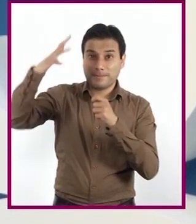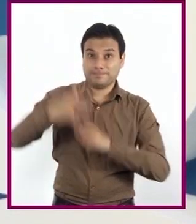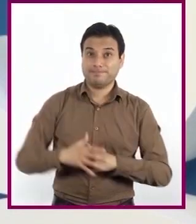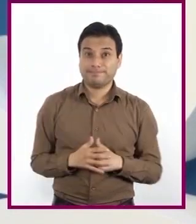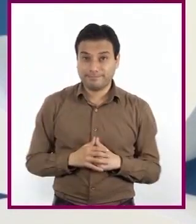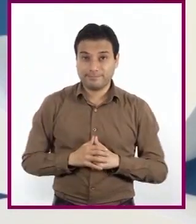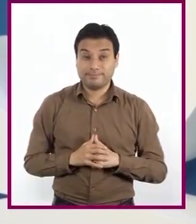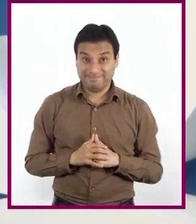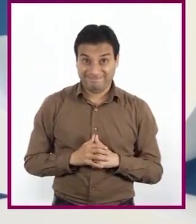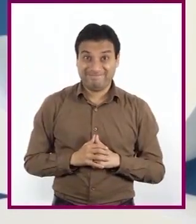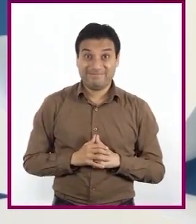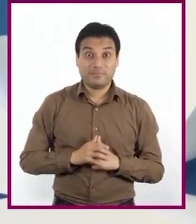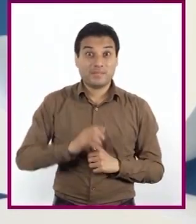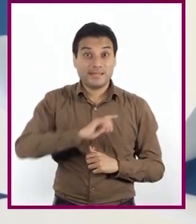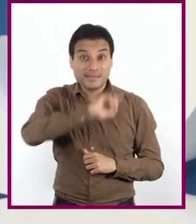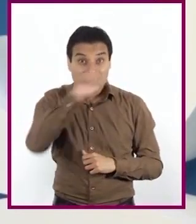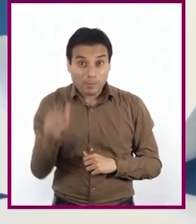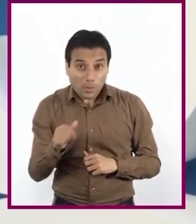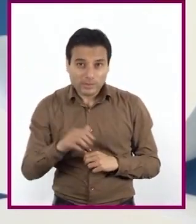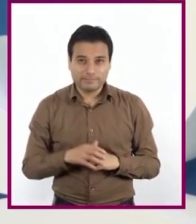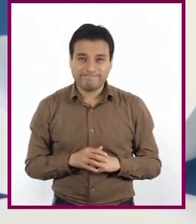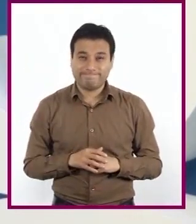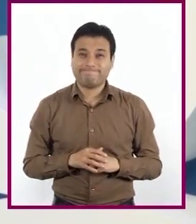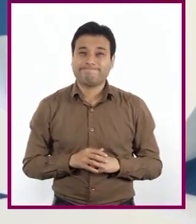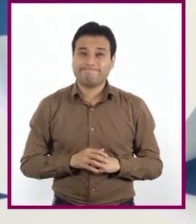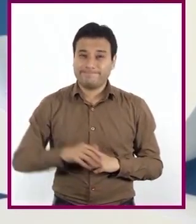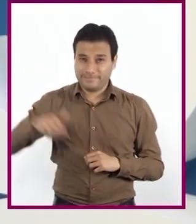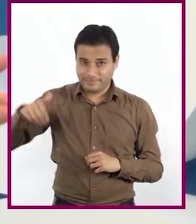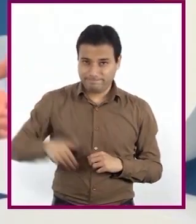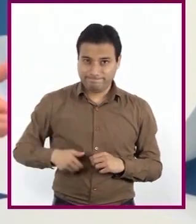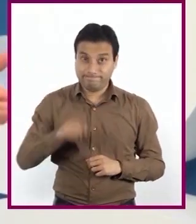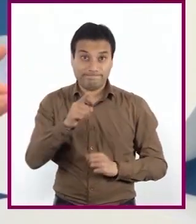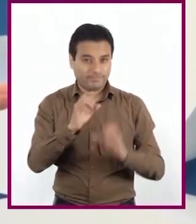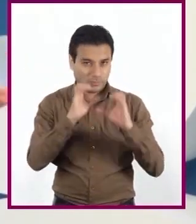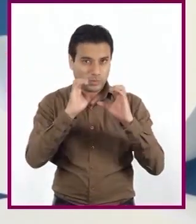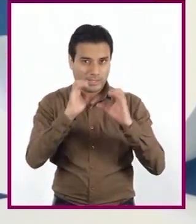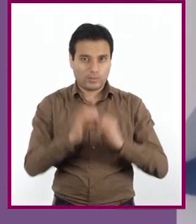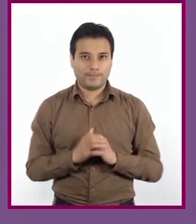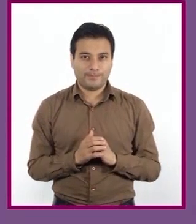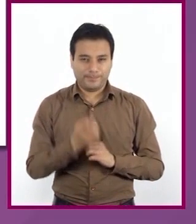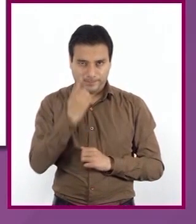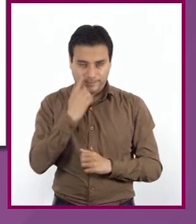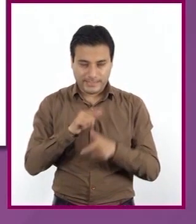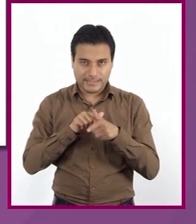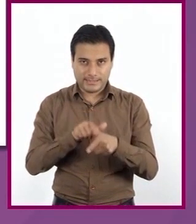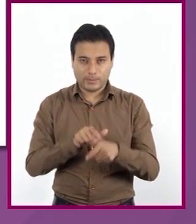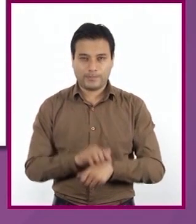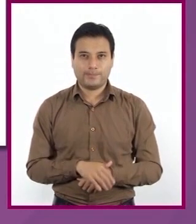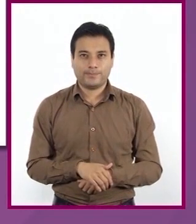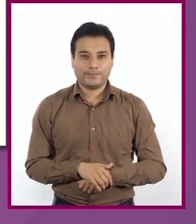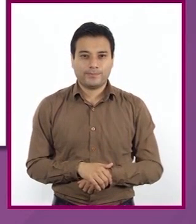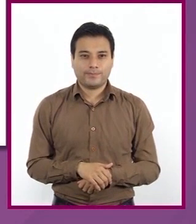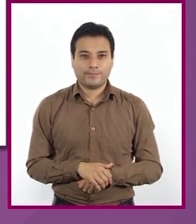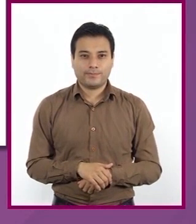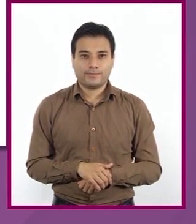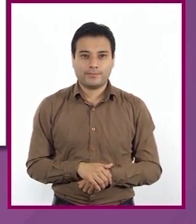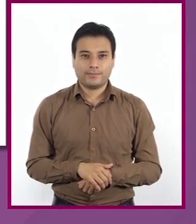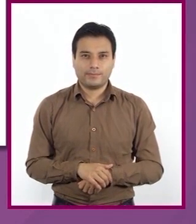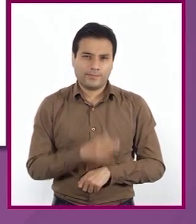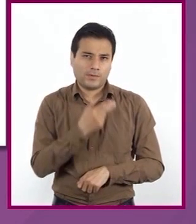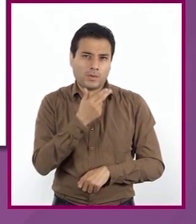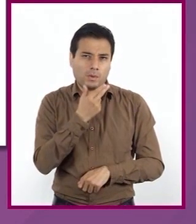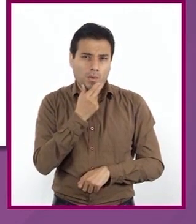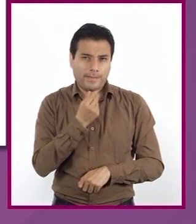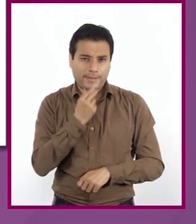imagen, y salieron muy mal librados. Así que prudencia. Continuamos. Resguardado bajo la cochera para